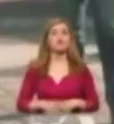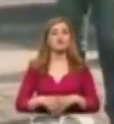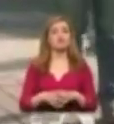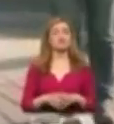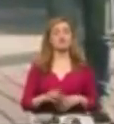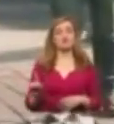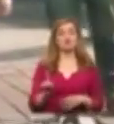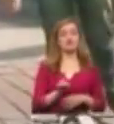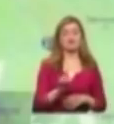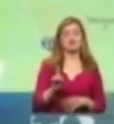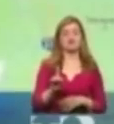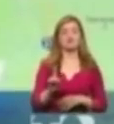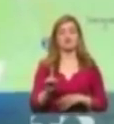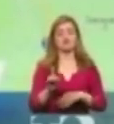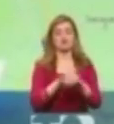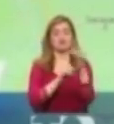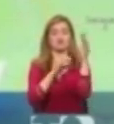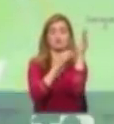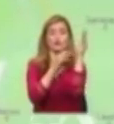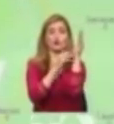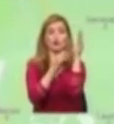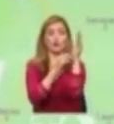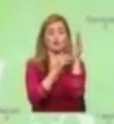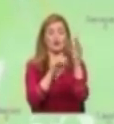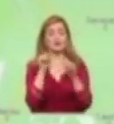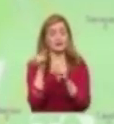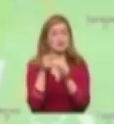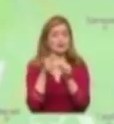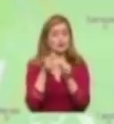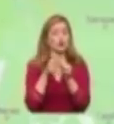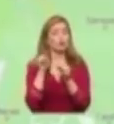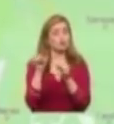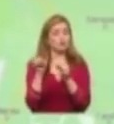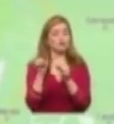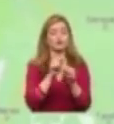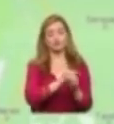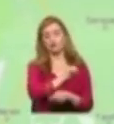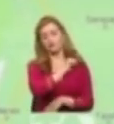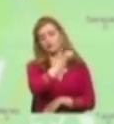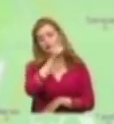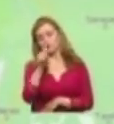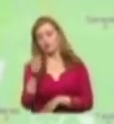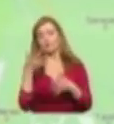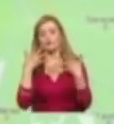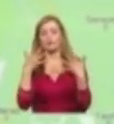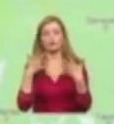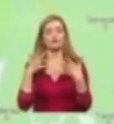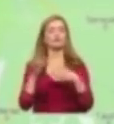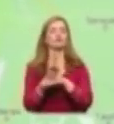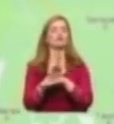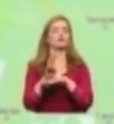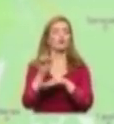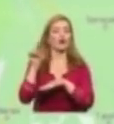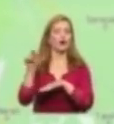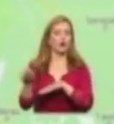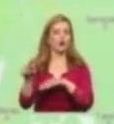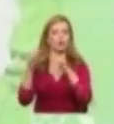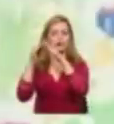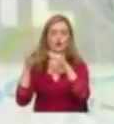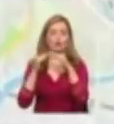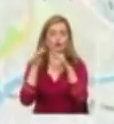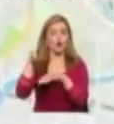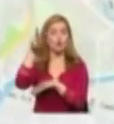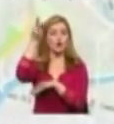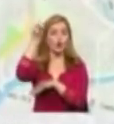de Comunicación desde que se le instaló el grillete en Quito y se movilizó a Guayaquil era, según los registros, usualmente desde una ciudadela